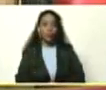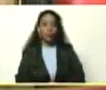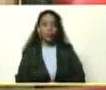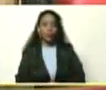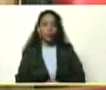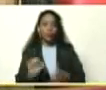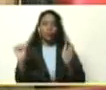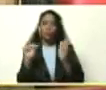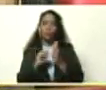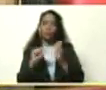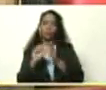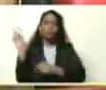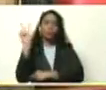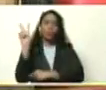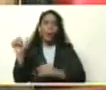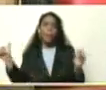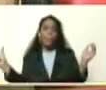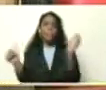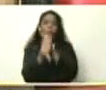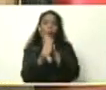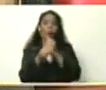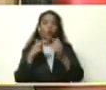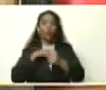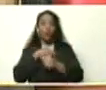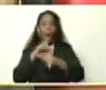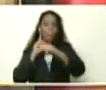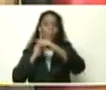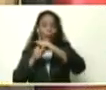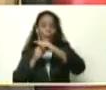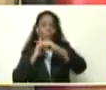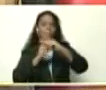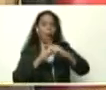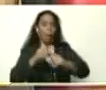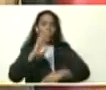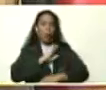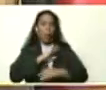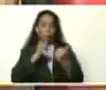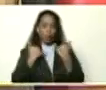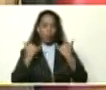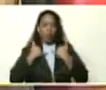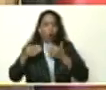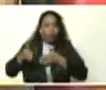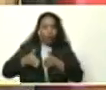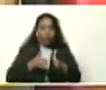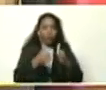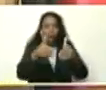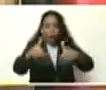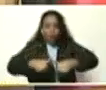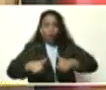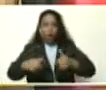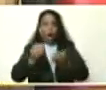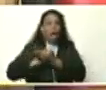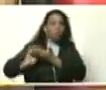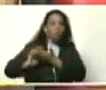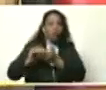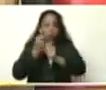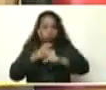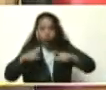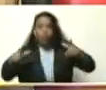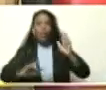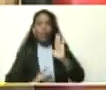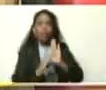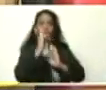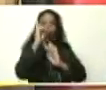donde Venezuela fue encontrando, como hemos encontrado, nuestro propio camino a la recuperación y al